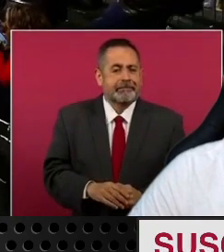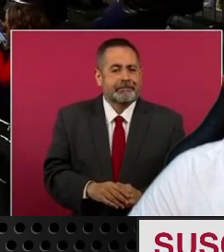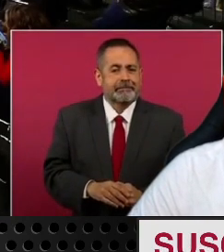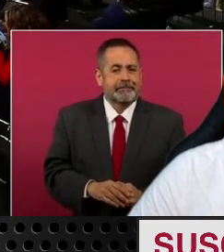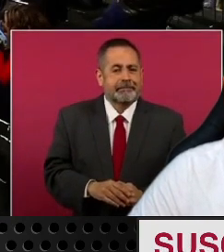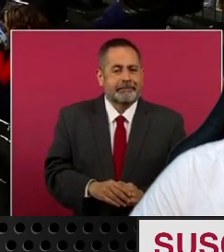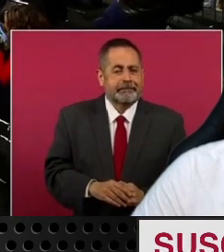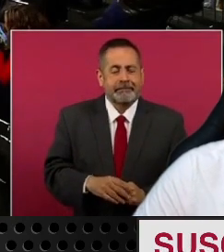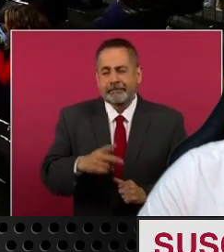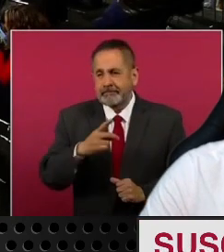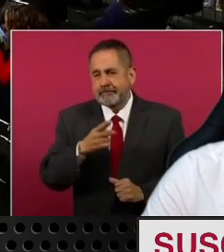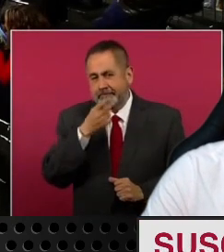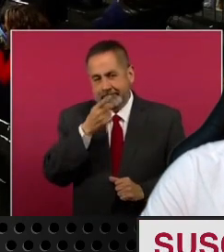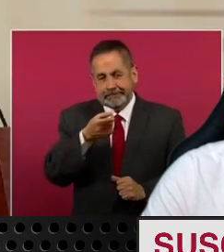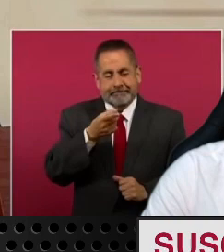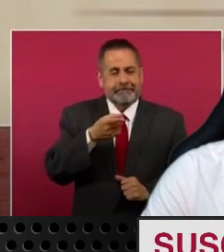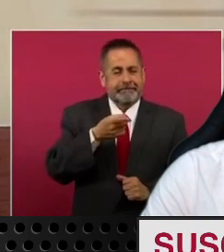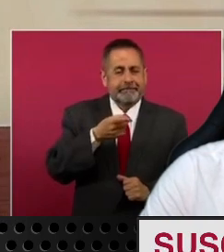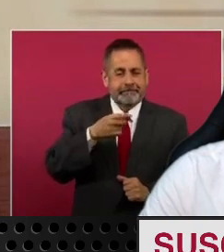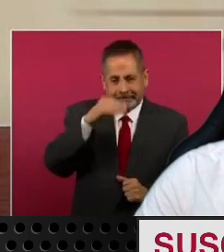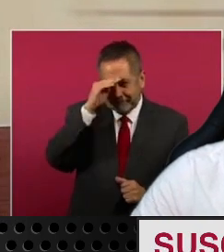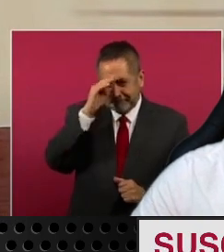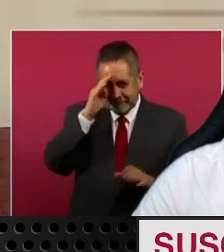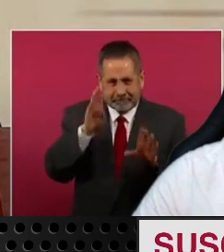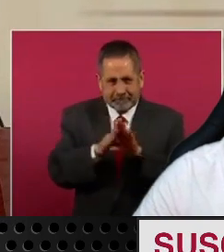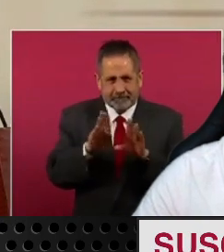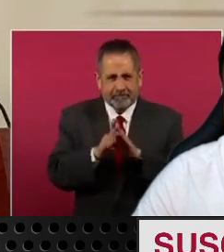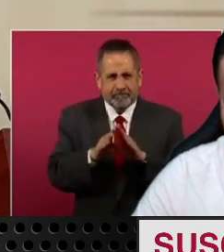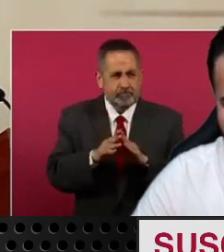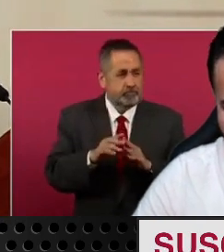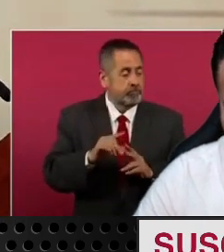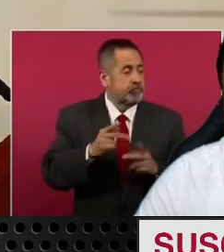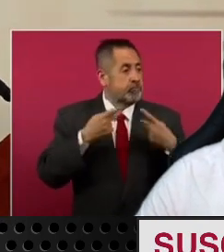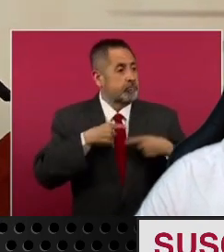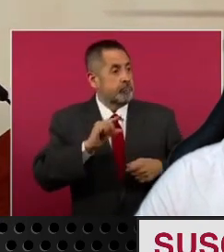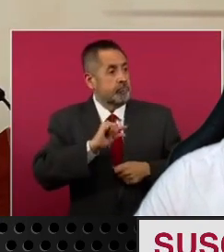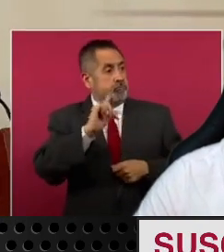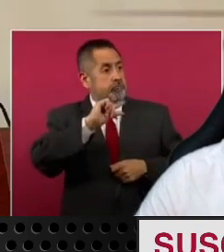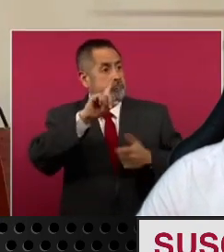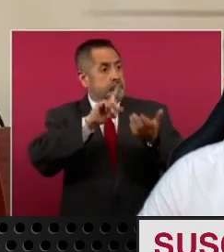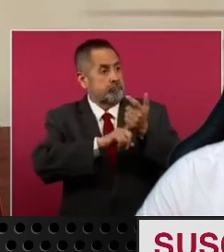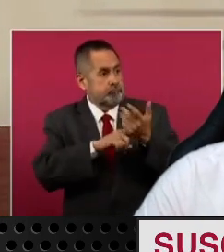buscar el acuerdo con los intelectuales